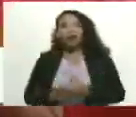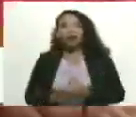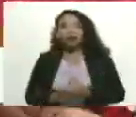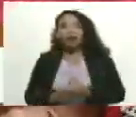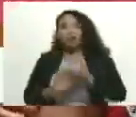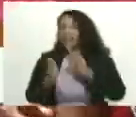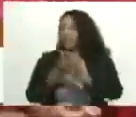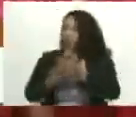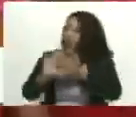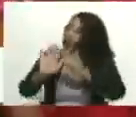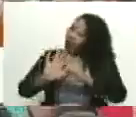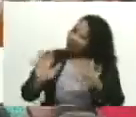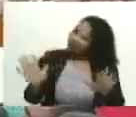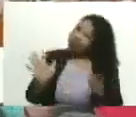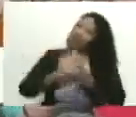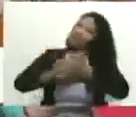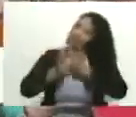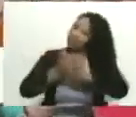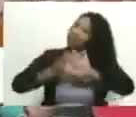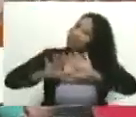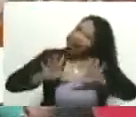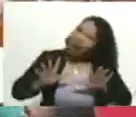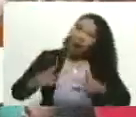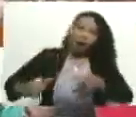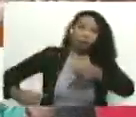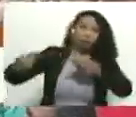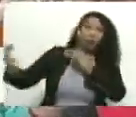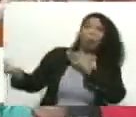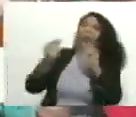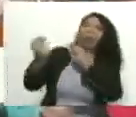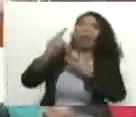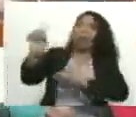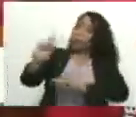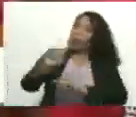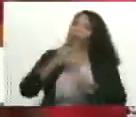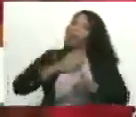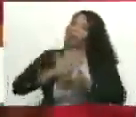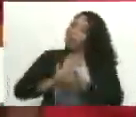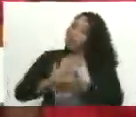Dejémoslo así. No vamos a discutir eso.